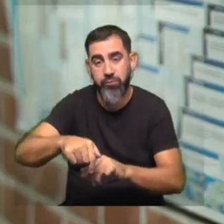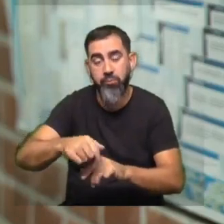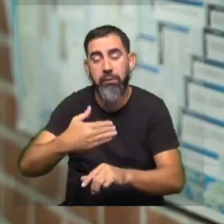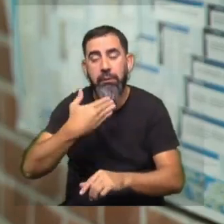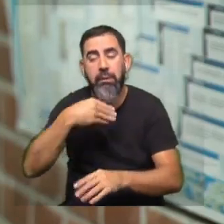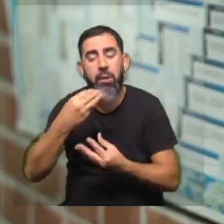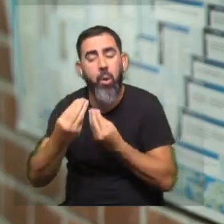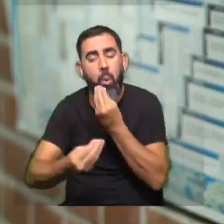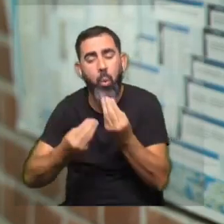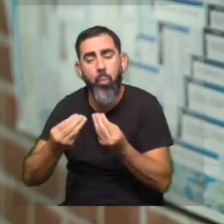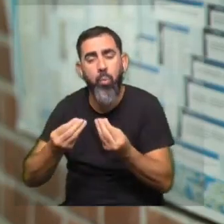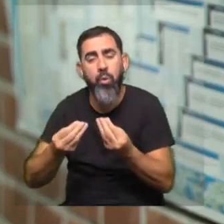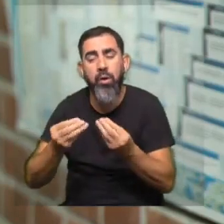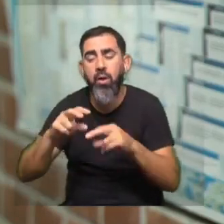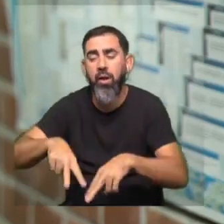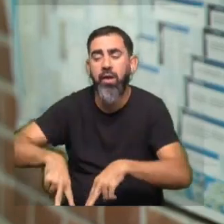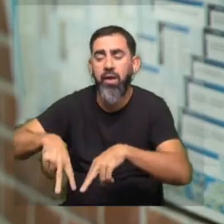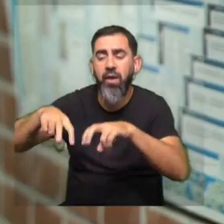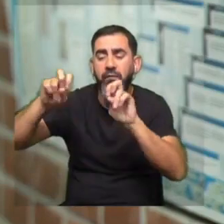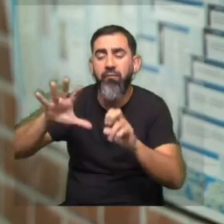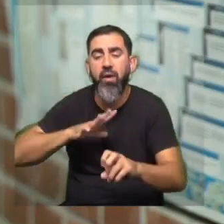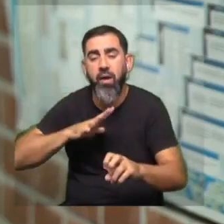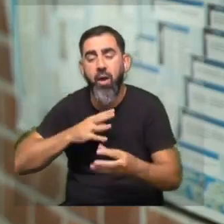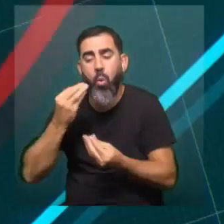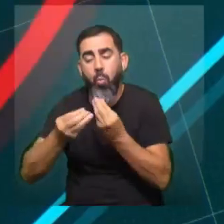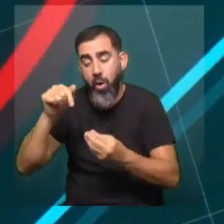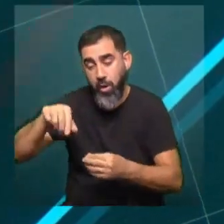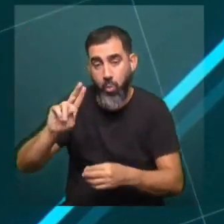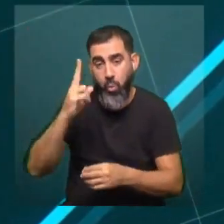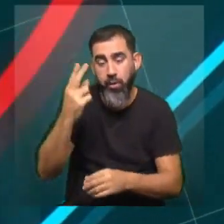entender qué son y qué investigaciones hay de ellas en Uruguay.